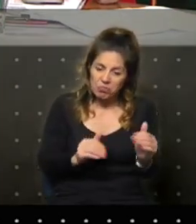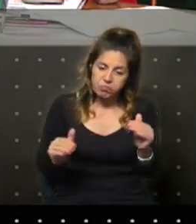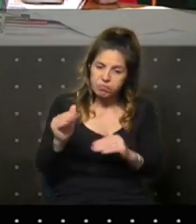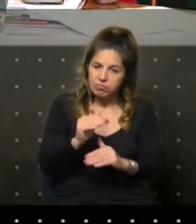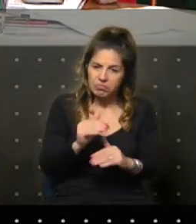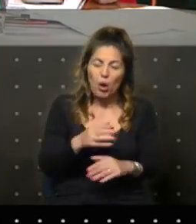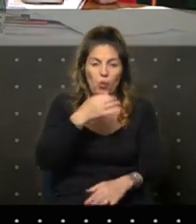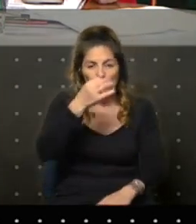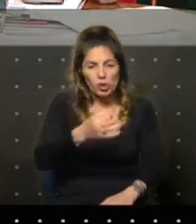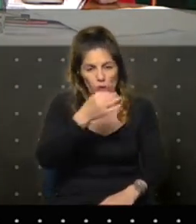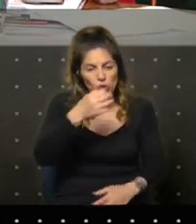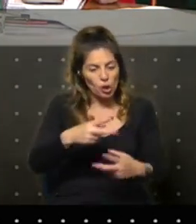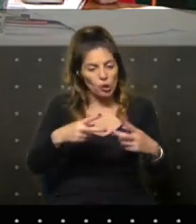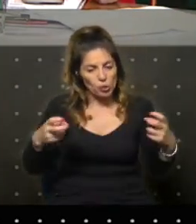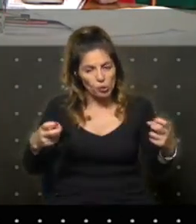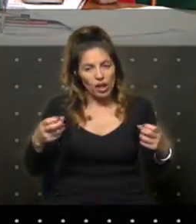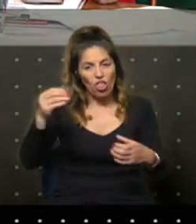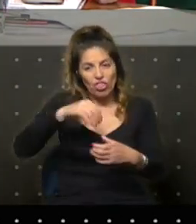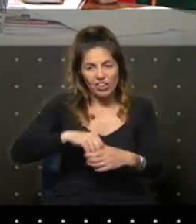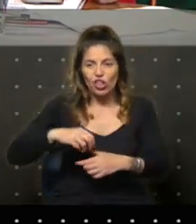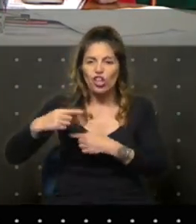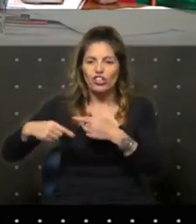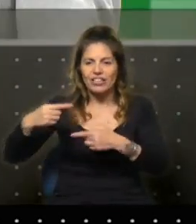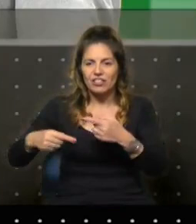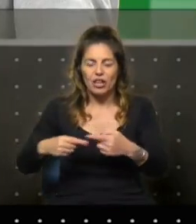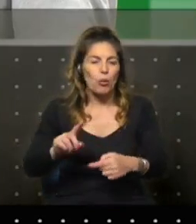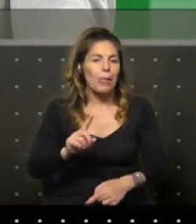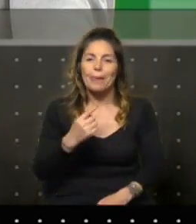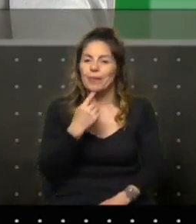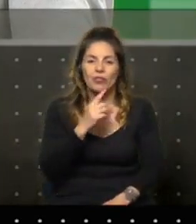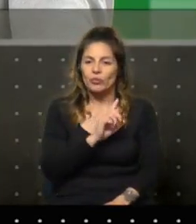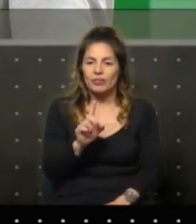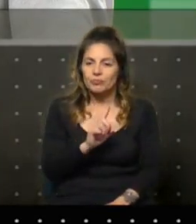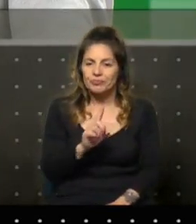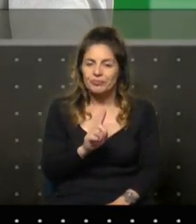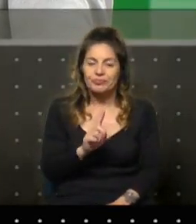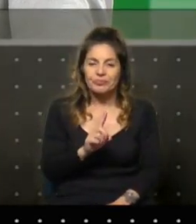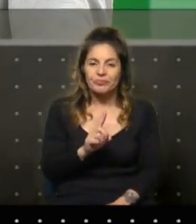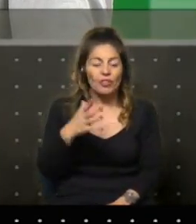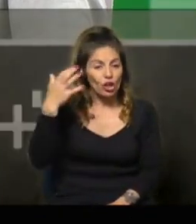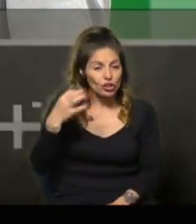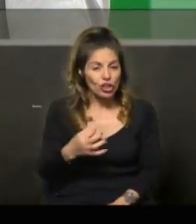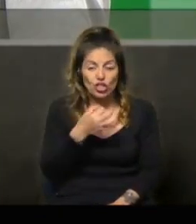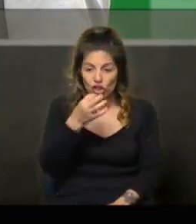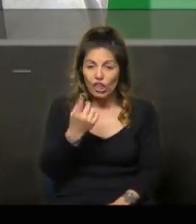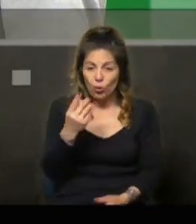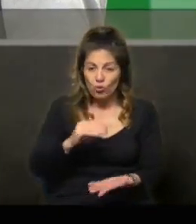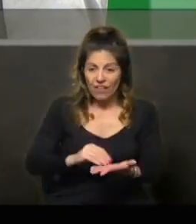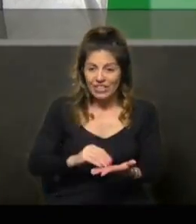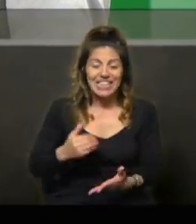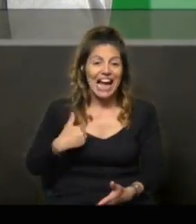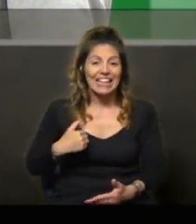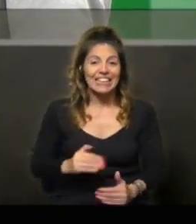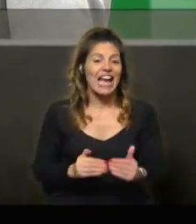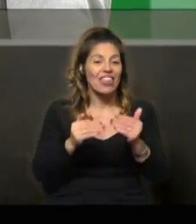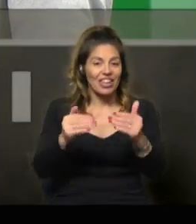no un discurso estructurado dentro de lo tradicional no tengo dudas porque yo creo que yo dije una vez Argentina adelanta no en